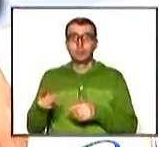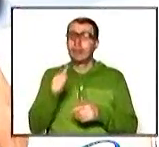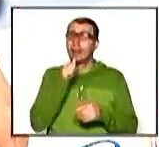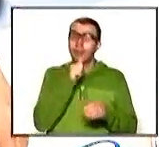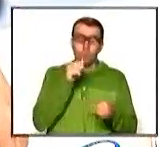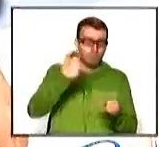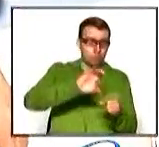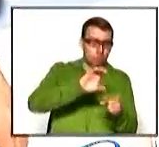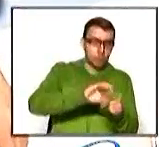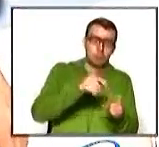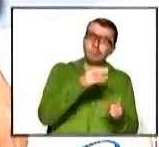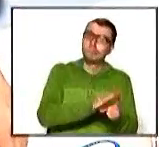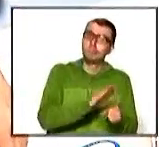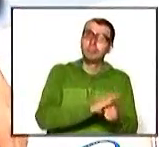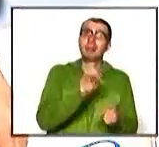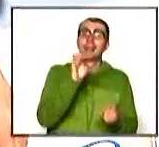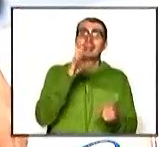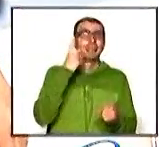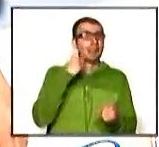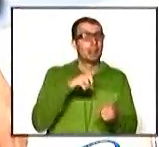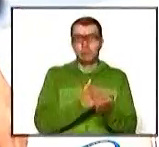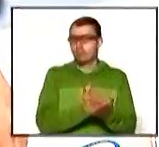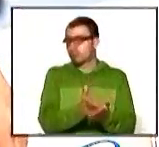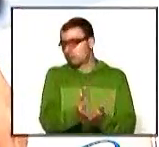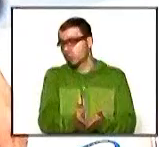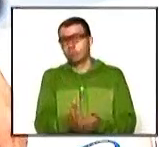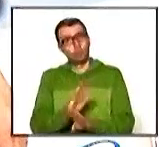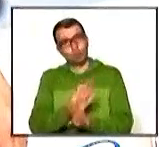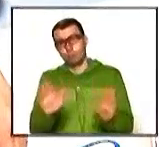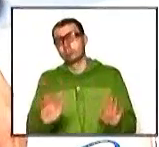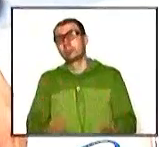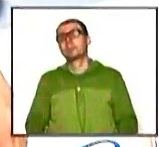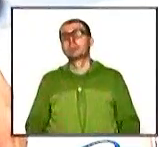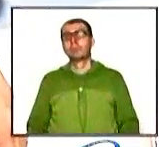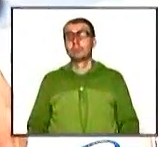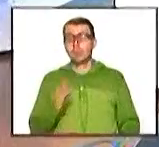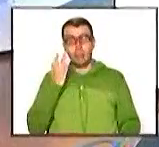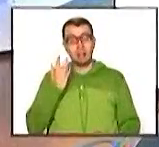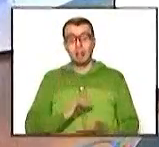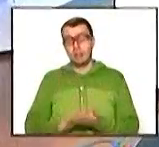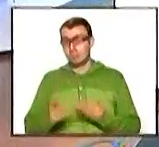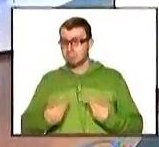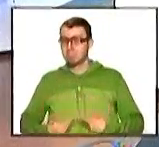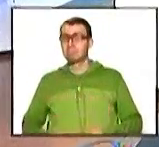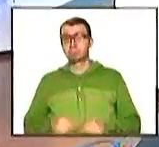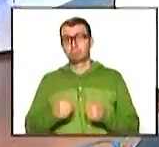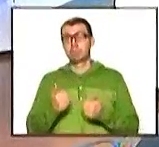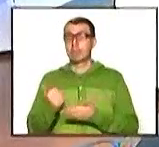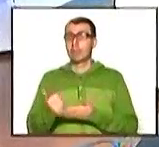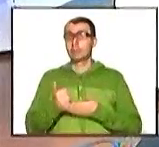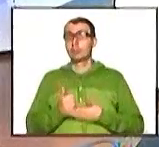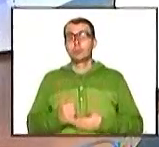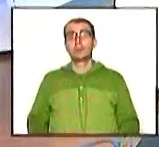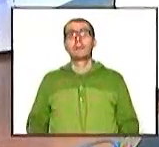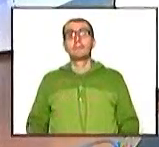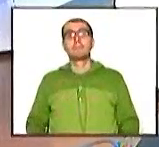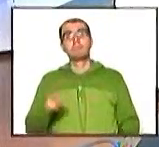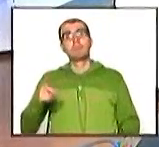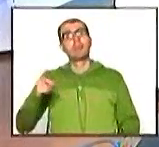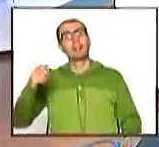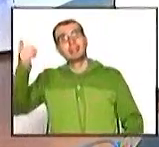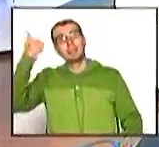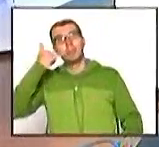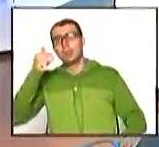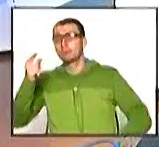días, pero es muy buena como depurador. Había una llamada desde la cárcel Peñas